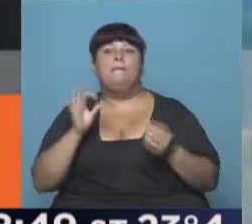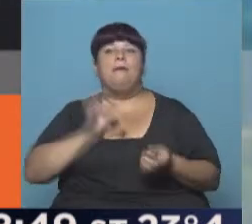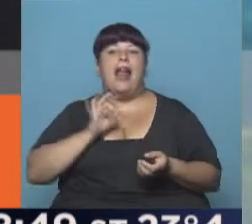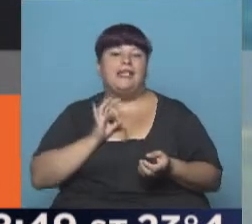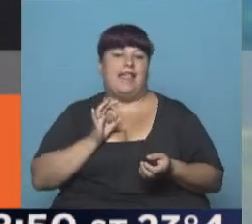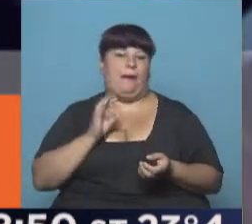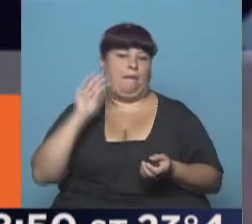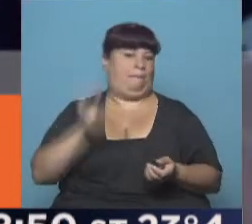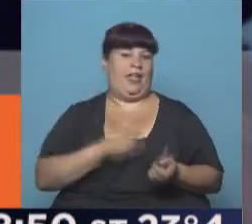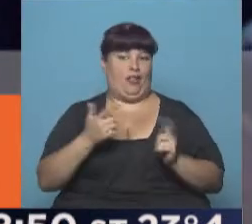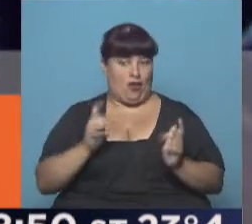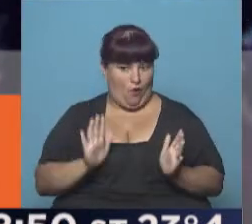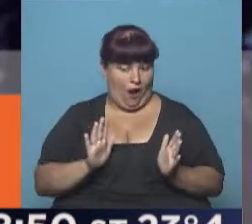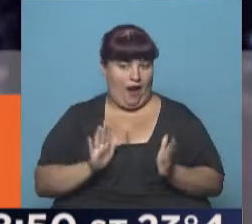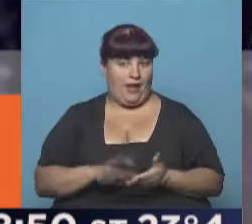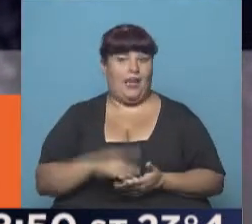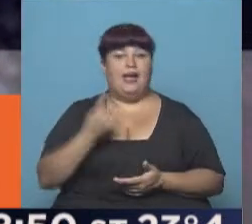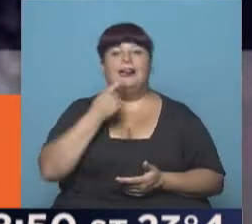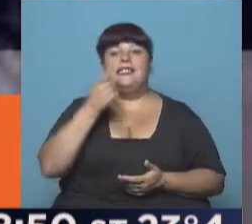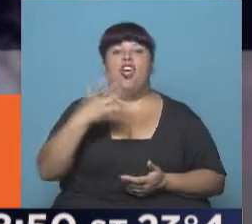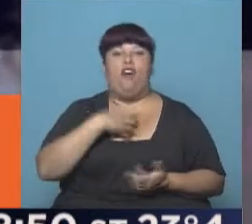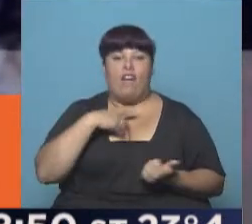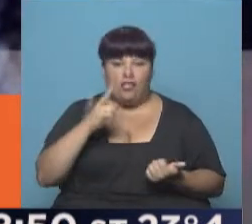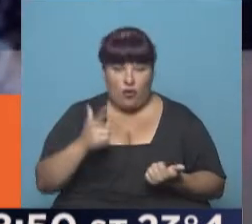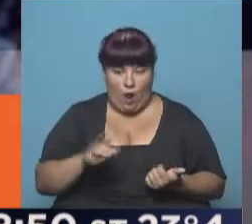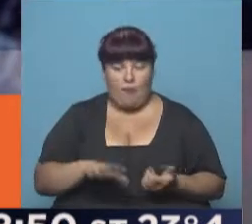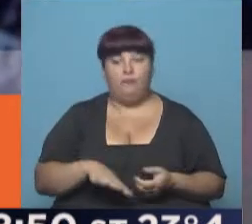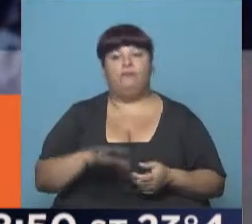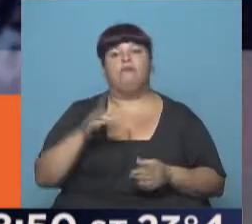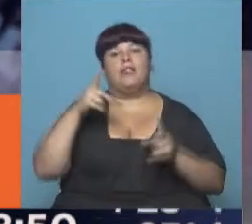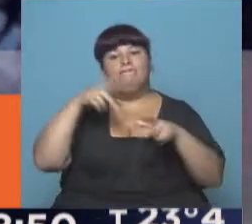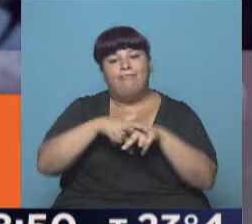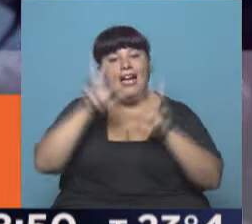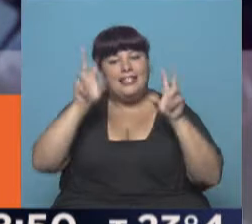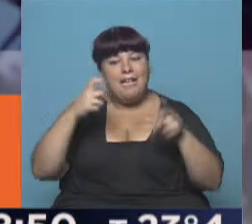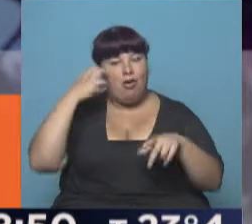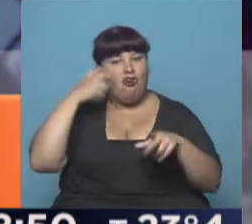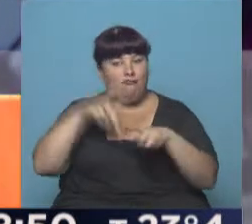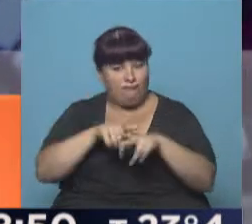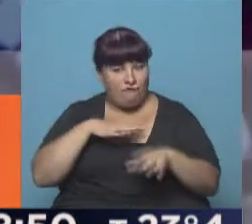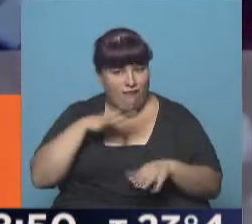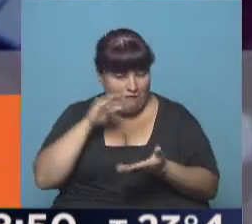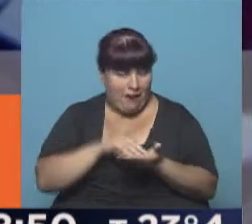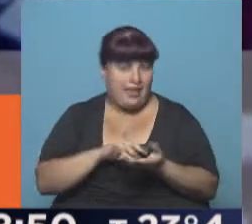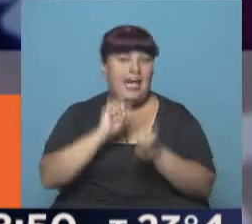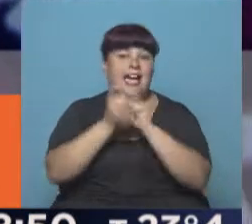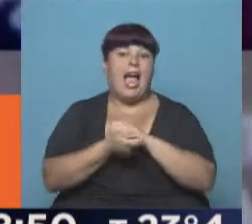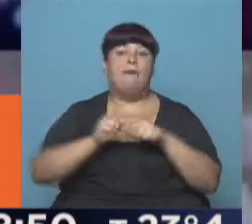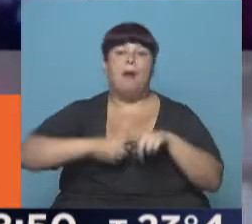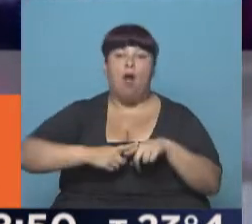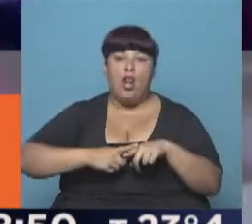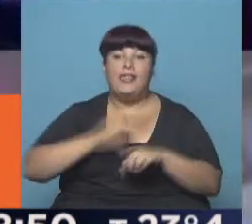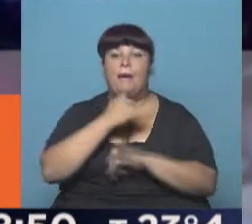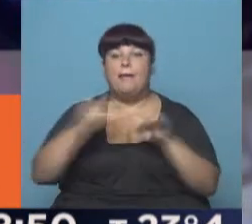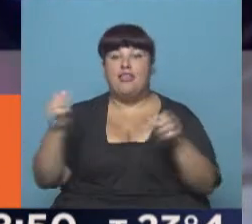no hay derrota, que es una pérdida de confianza. Quedaron temas en la agenda parlamentaria: la reforma política con